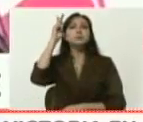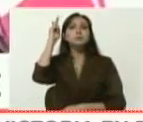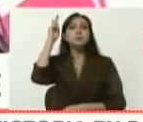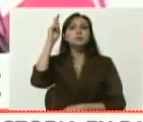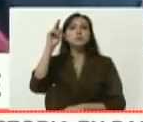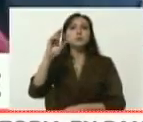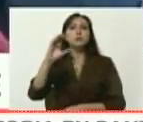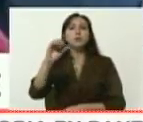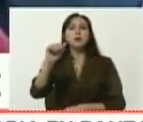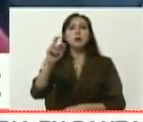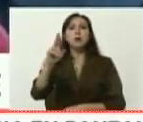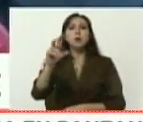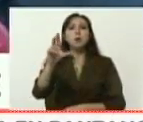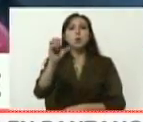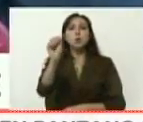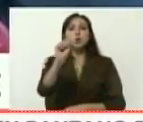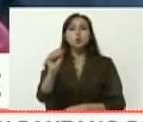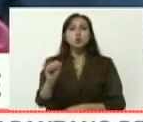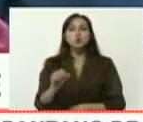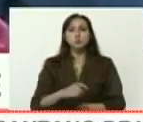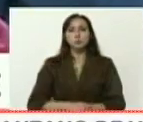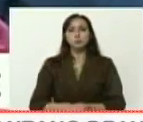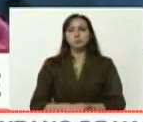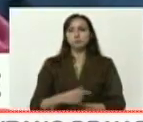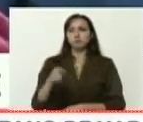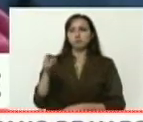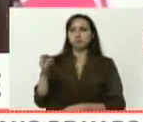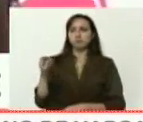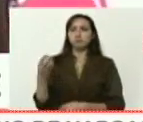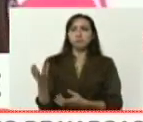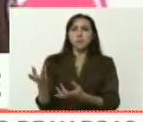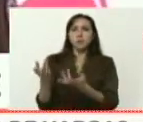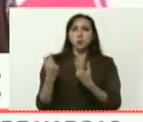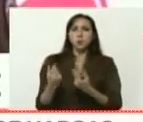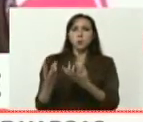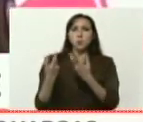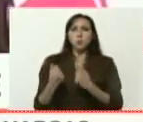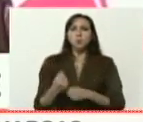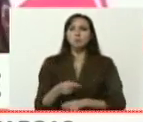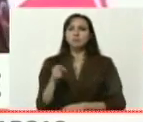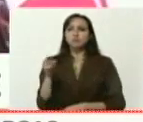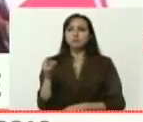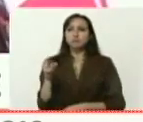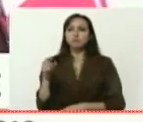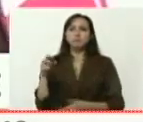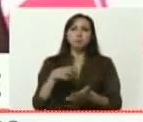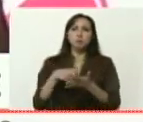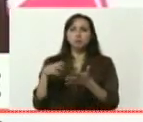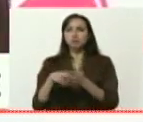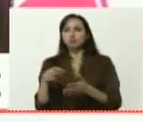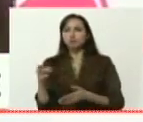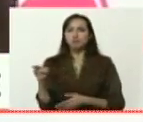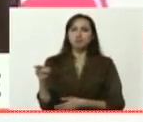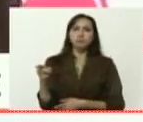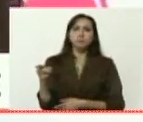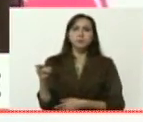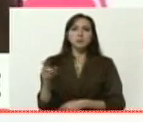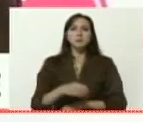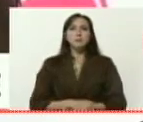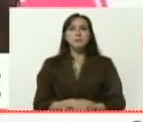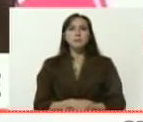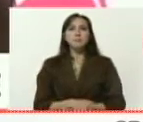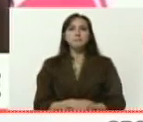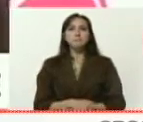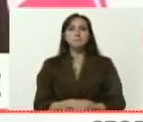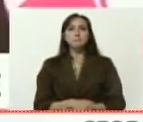Lang y me contaba de unas de sus travesuras. Allí nos hablaba